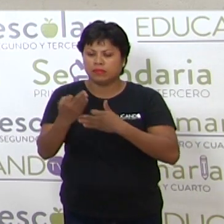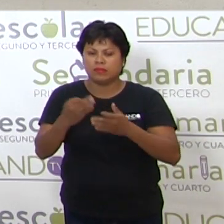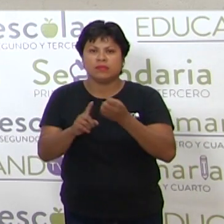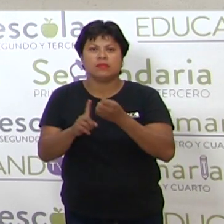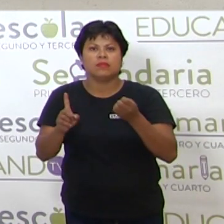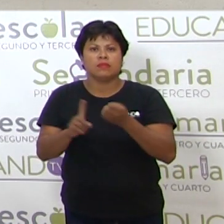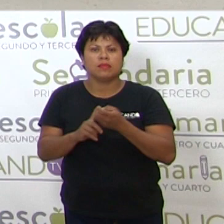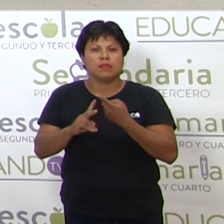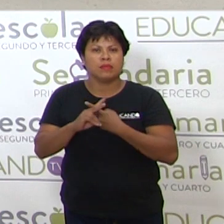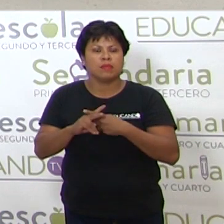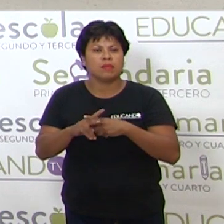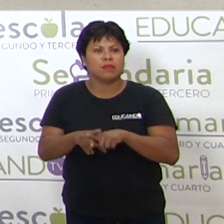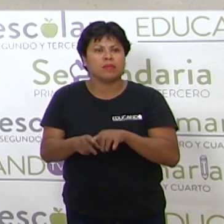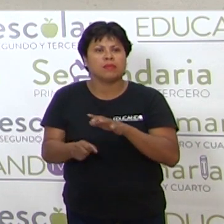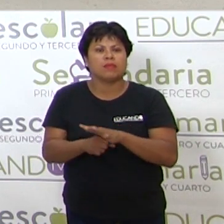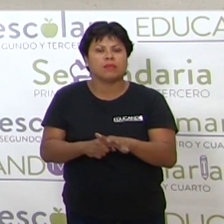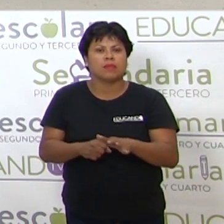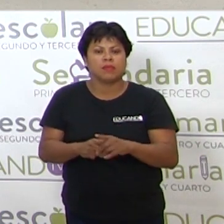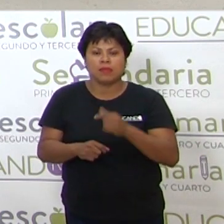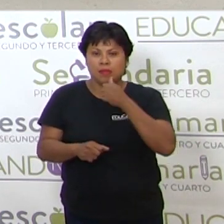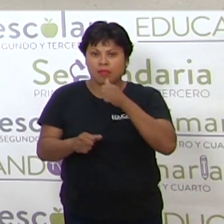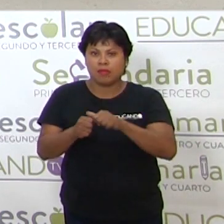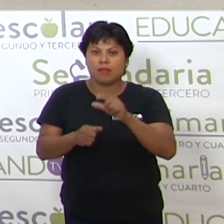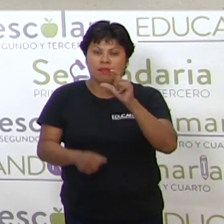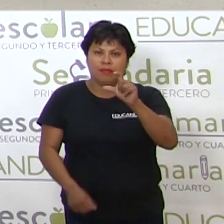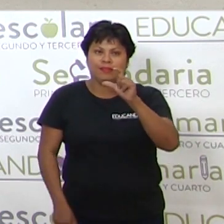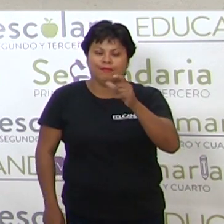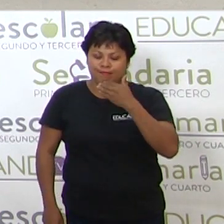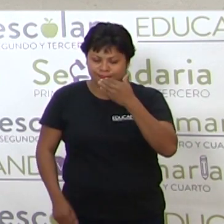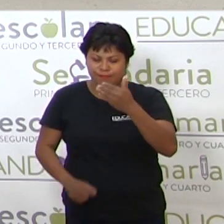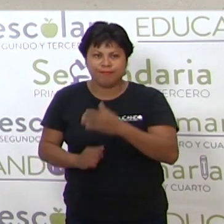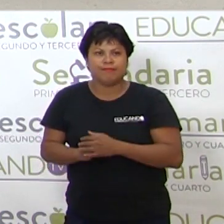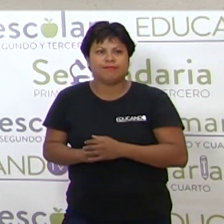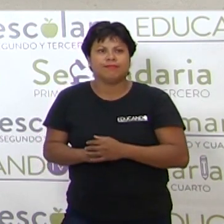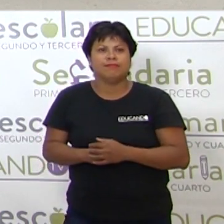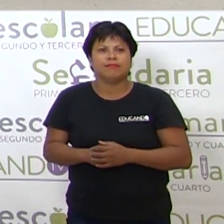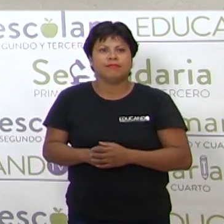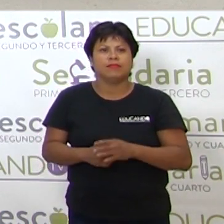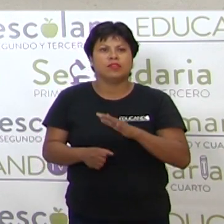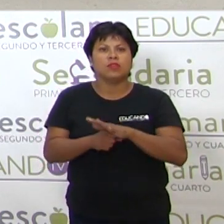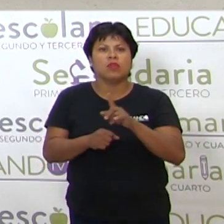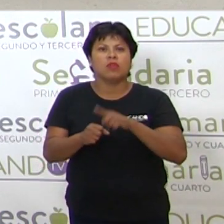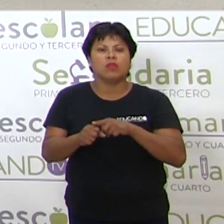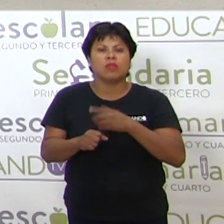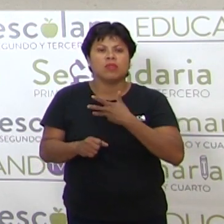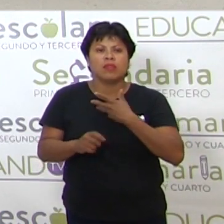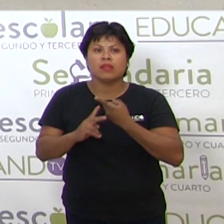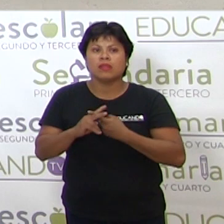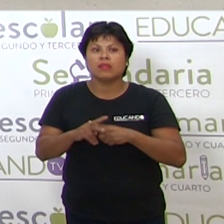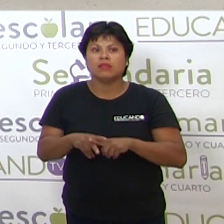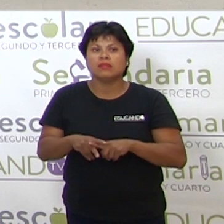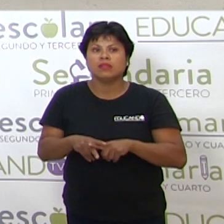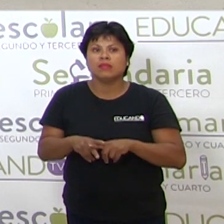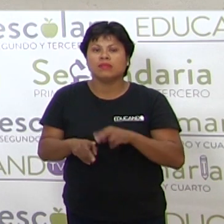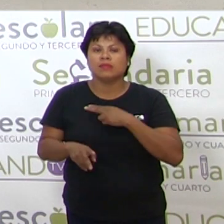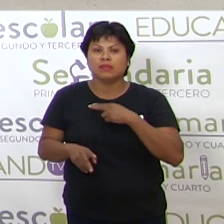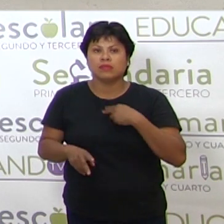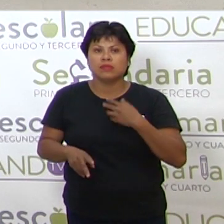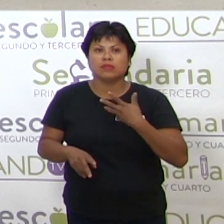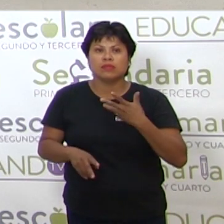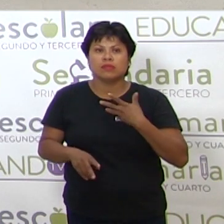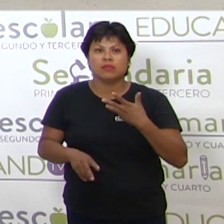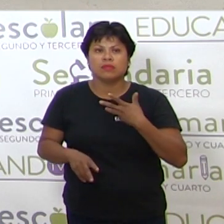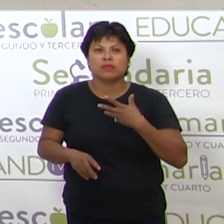oraciones comienzan con mayúsculas muy bien qué color quieren que inicie la estamos o las tenemos